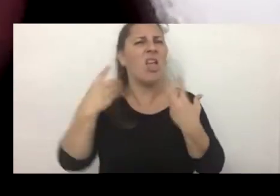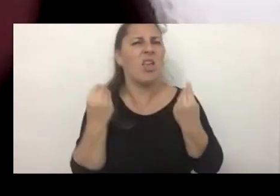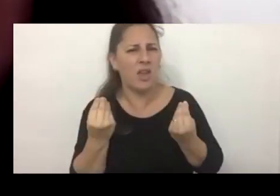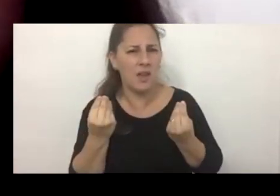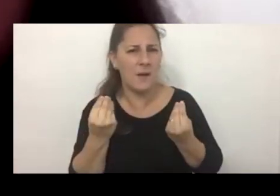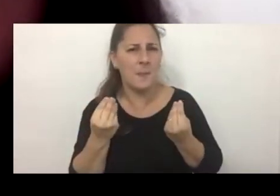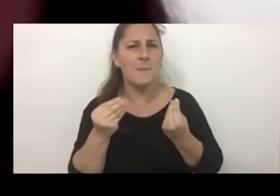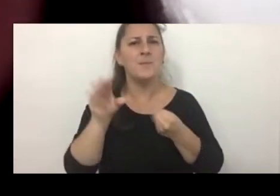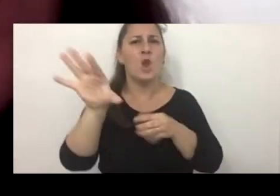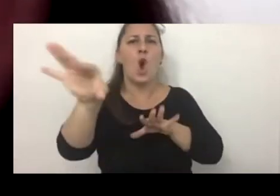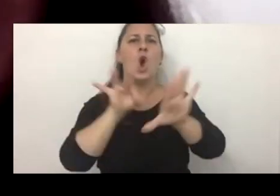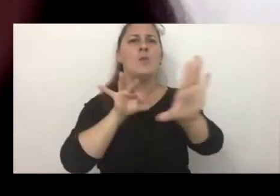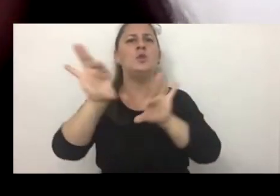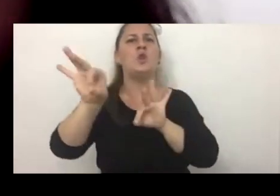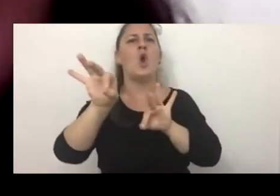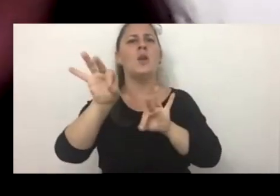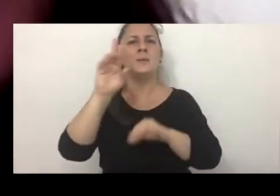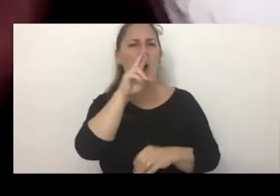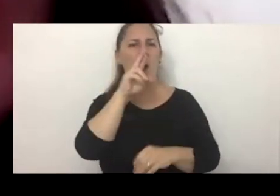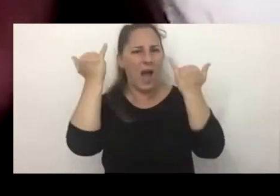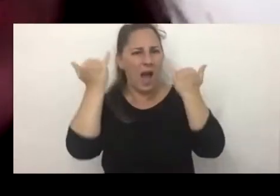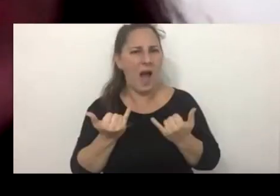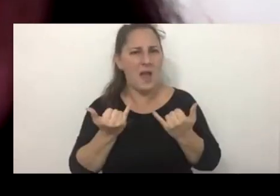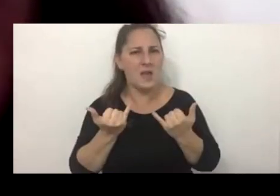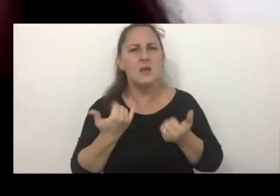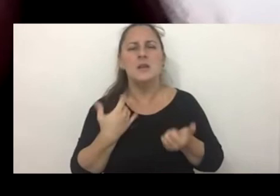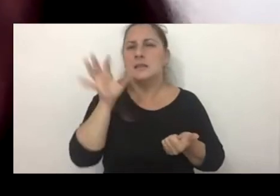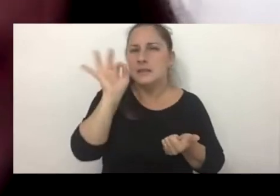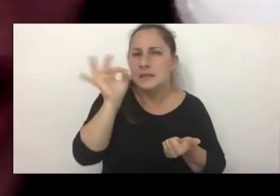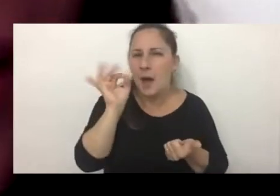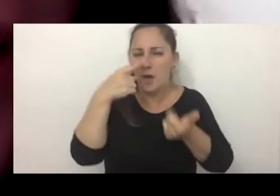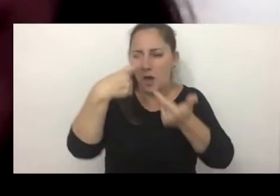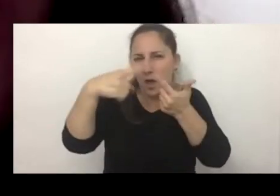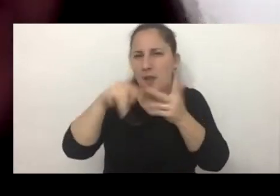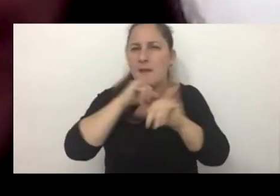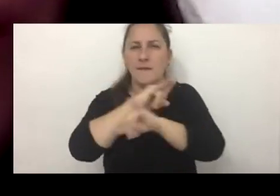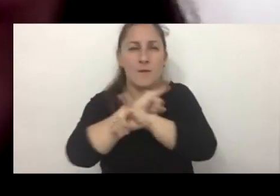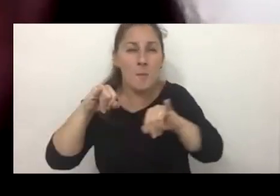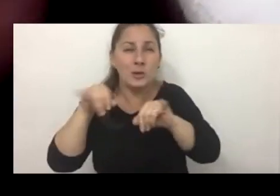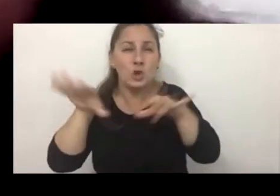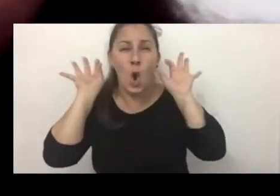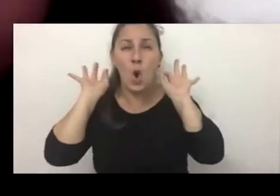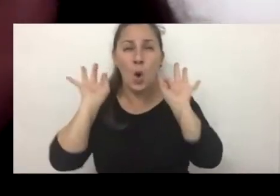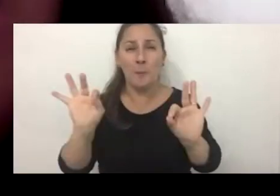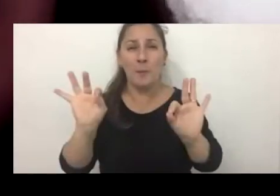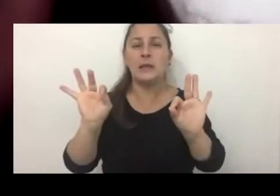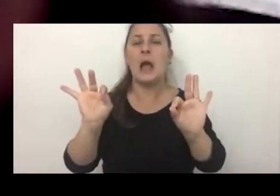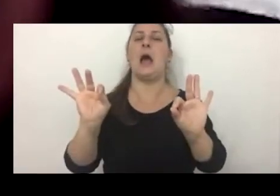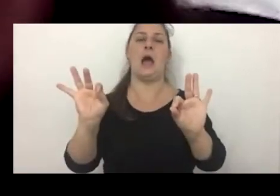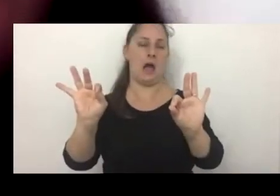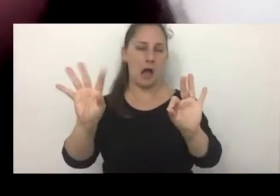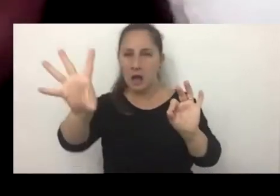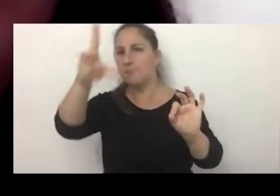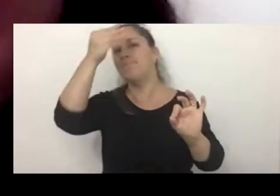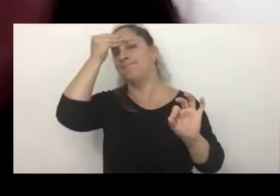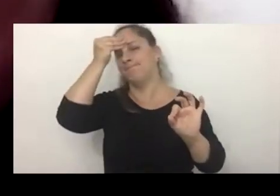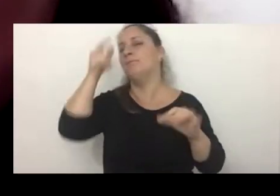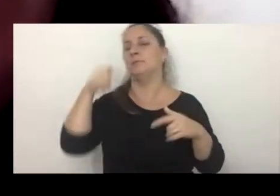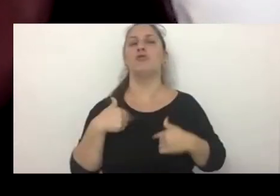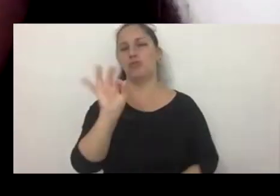lograr que la intervengan poco, porque no da tiempo, porque por ella llega casi por parir. Y eso tampoco